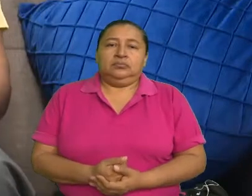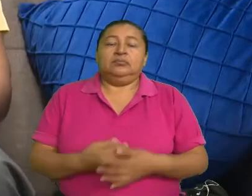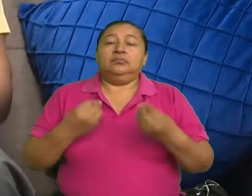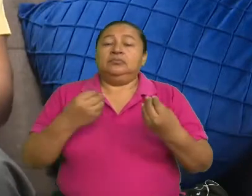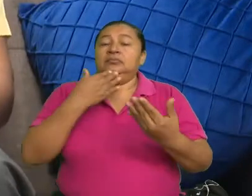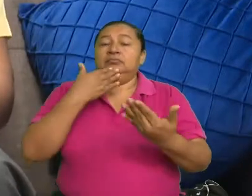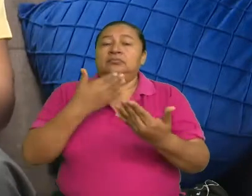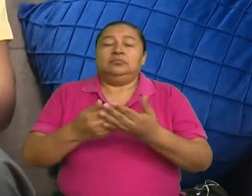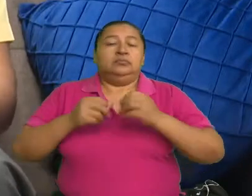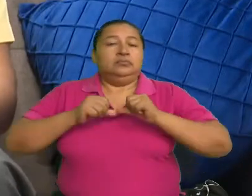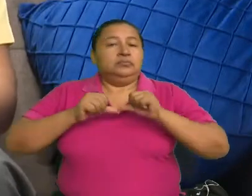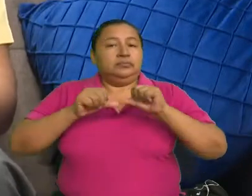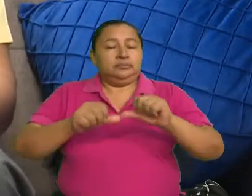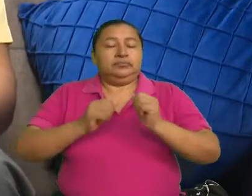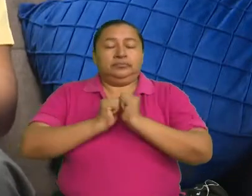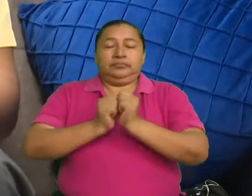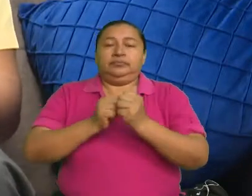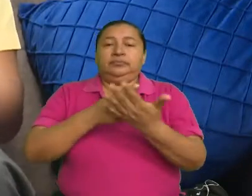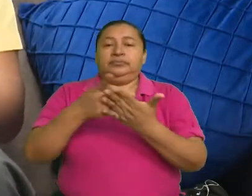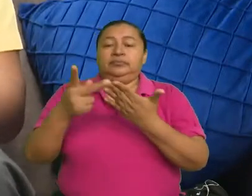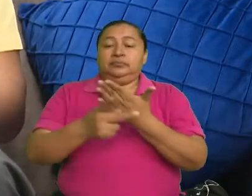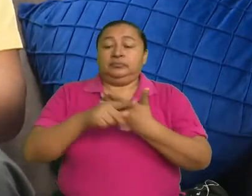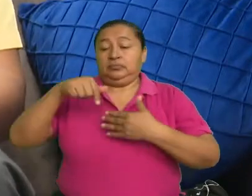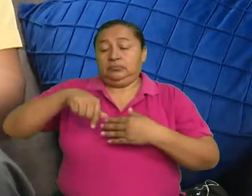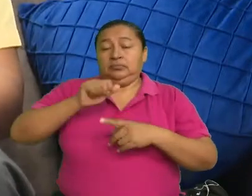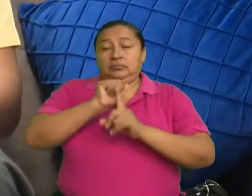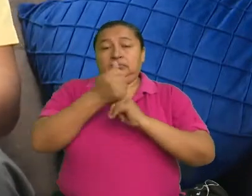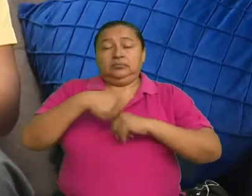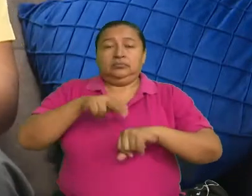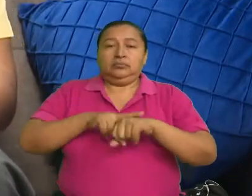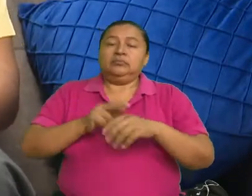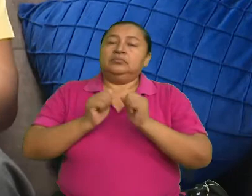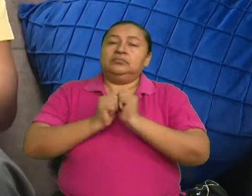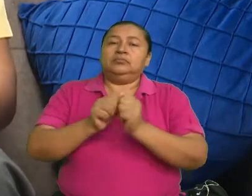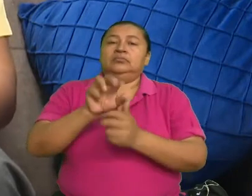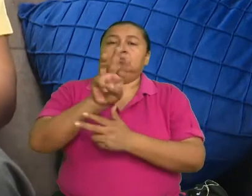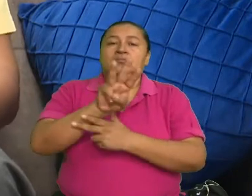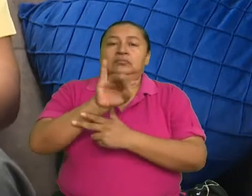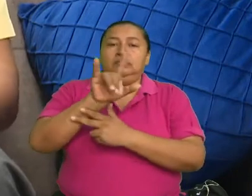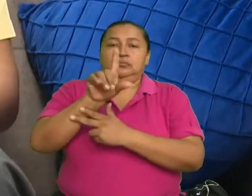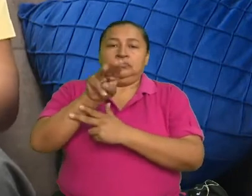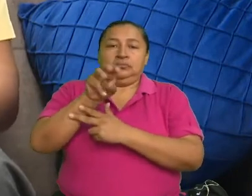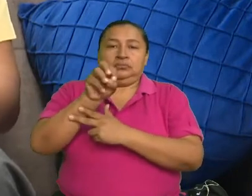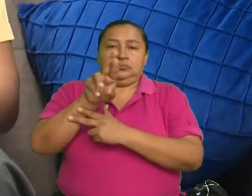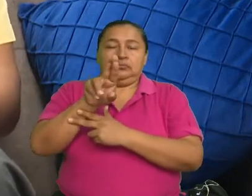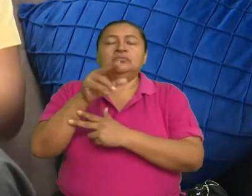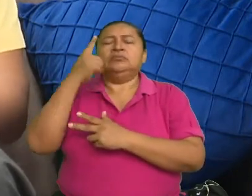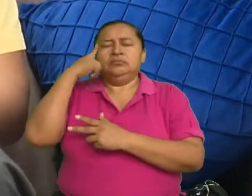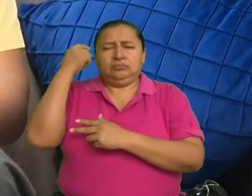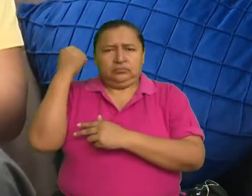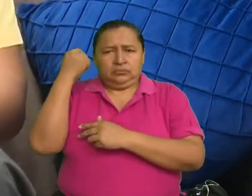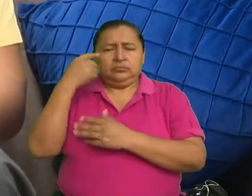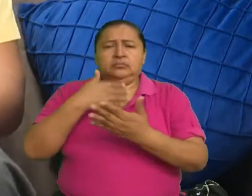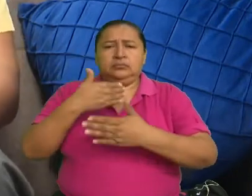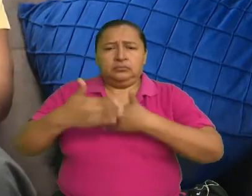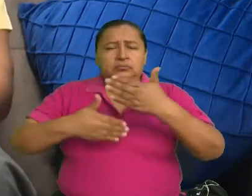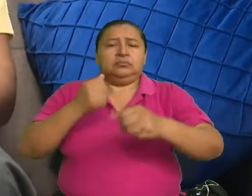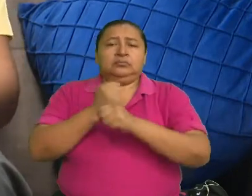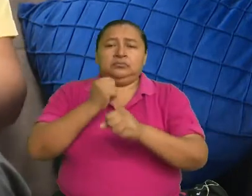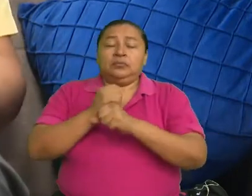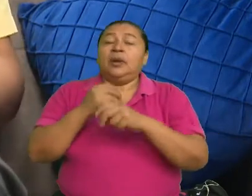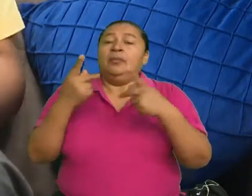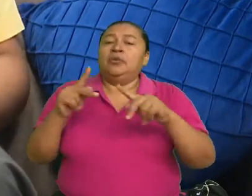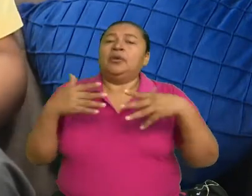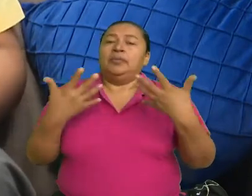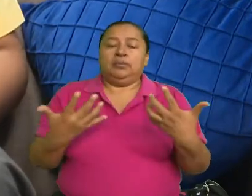Muchísimas gracias por continuar acompañándonos en su programa desde el Parlamento. Compañero Wilmore, entender los procesos de trabajo, pero también la articulación